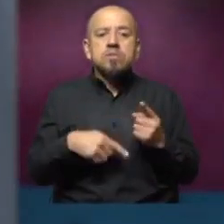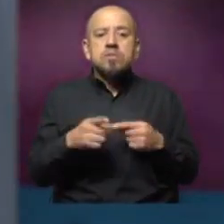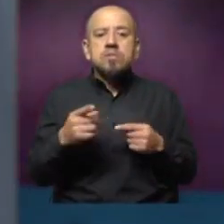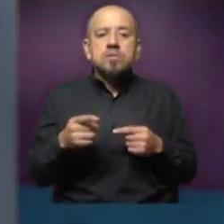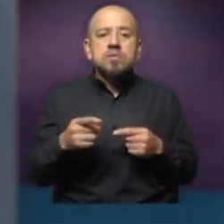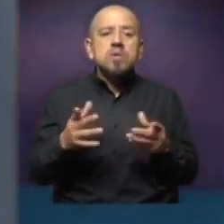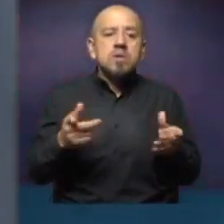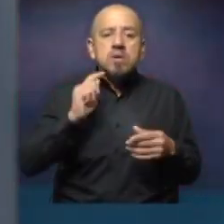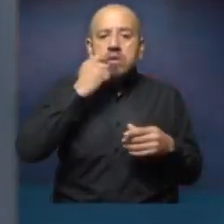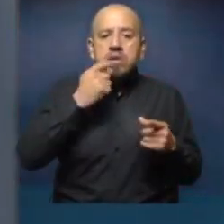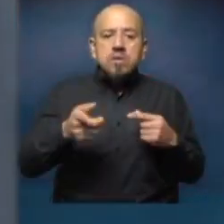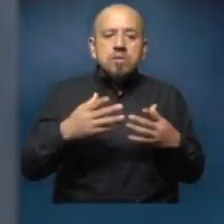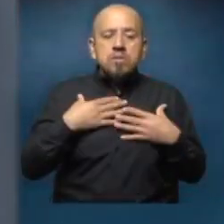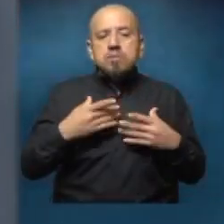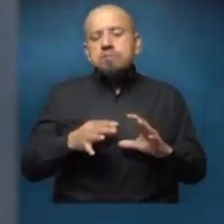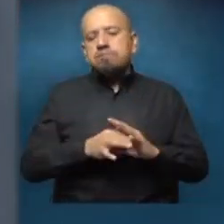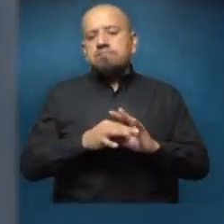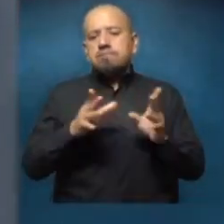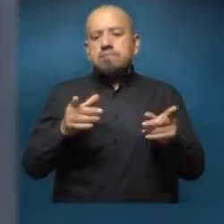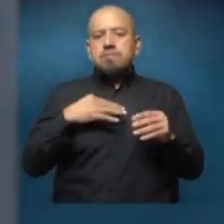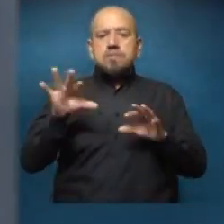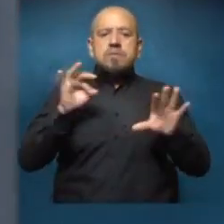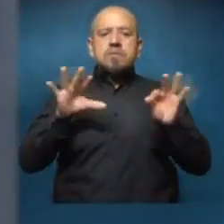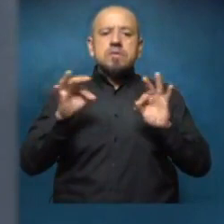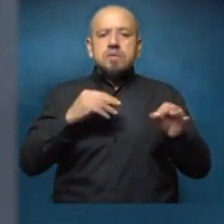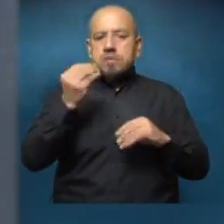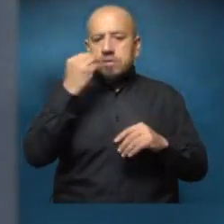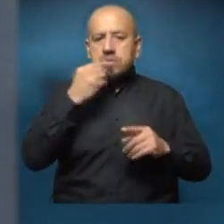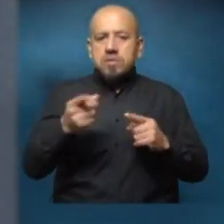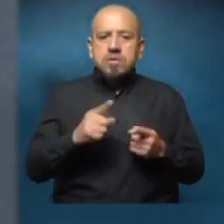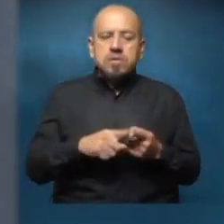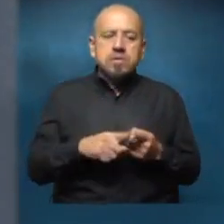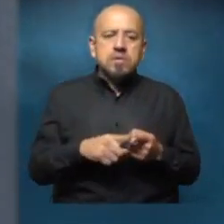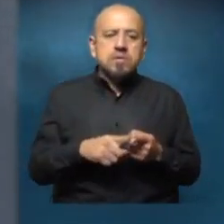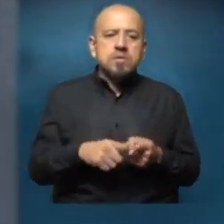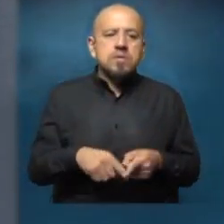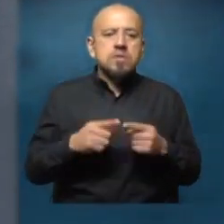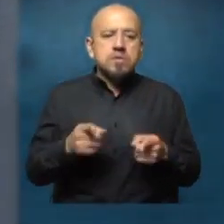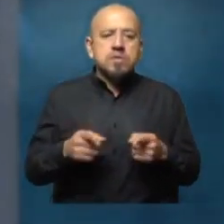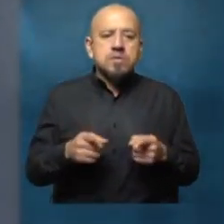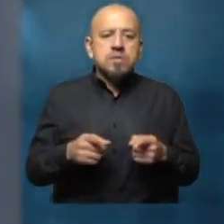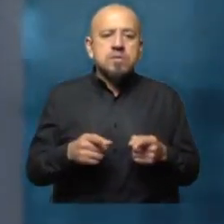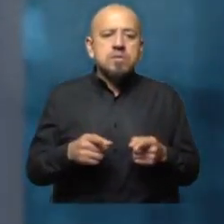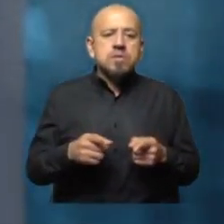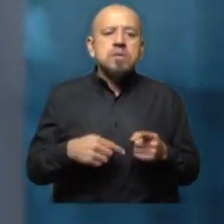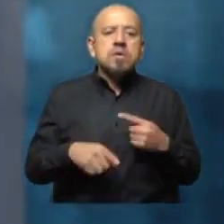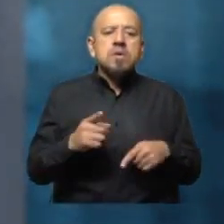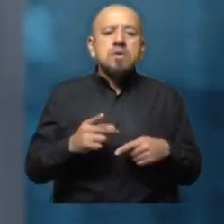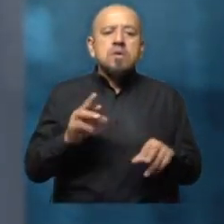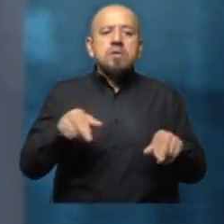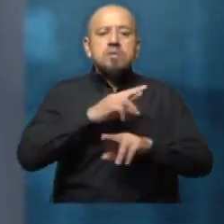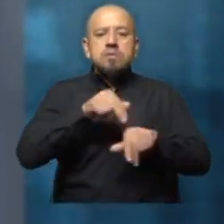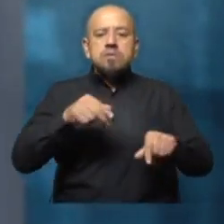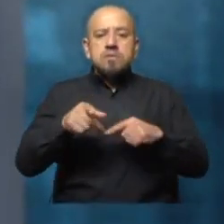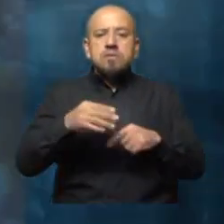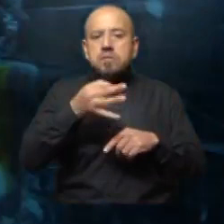porque me gusta sentirme lo más libre posible elegir que tengo gana comer cuando como a ese nivel de locura tengo de rechazo las etiquetas